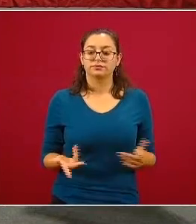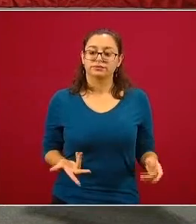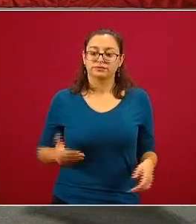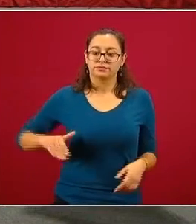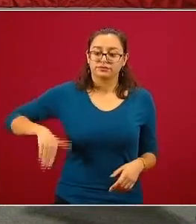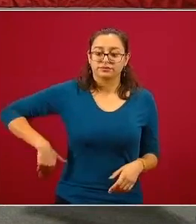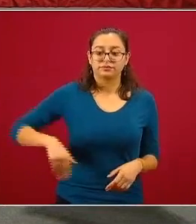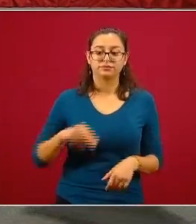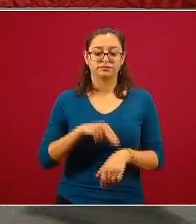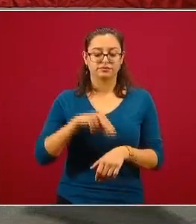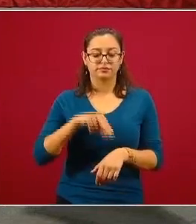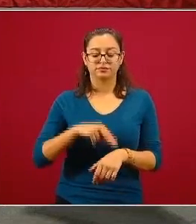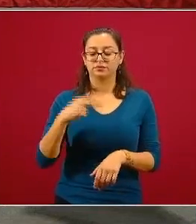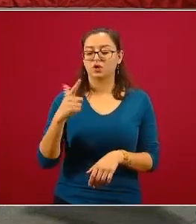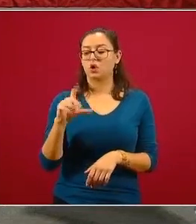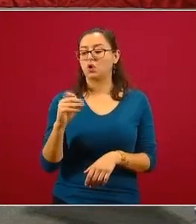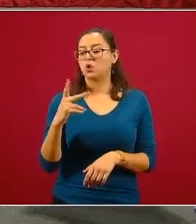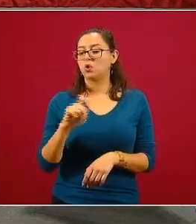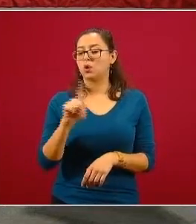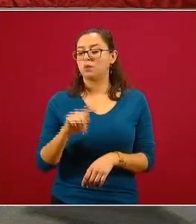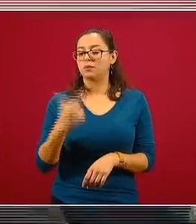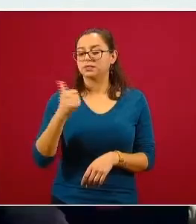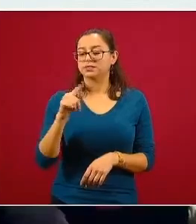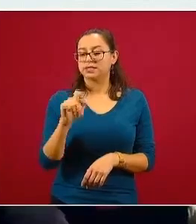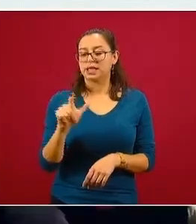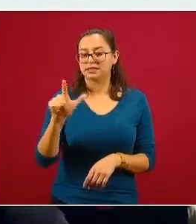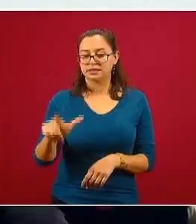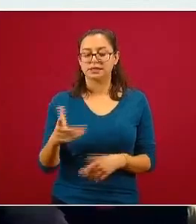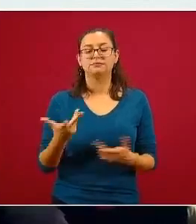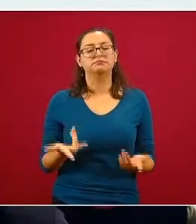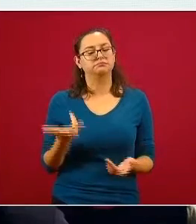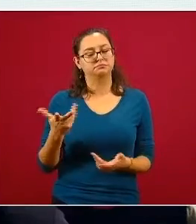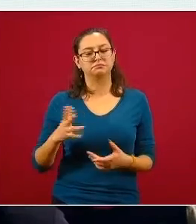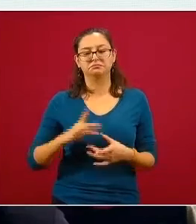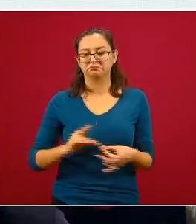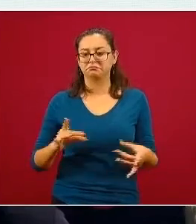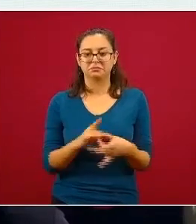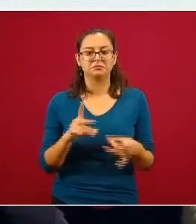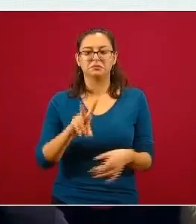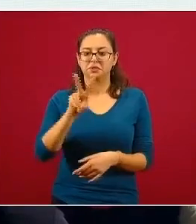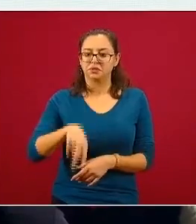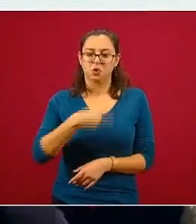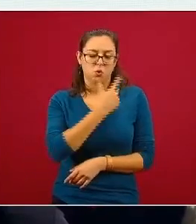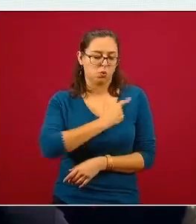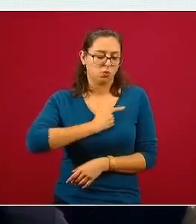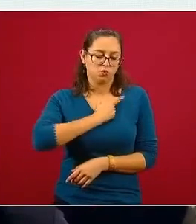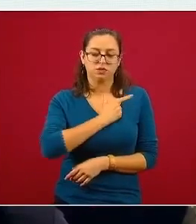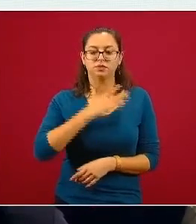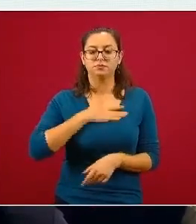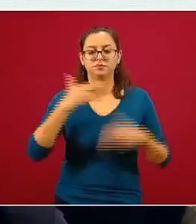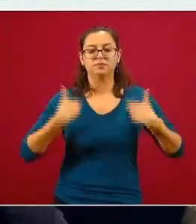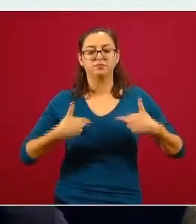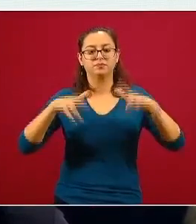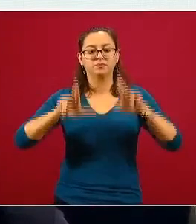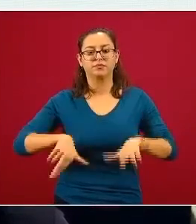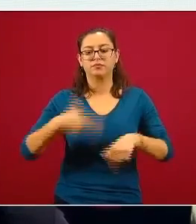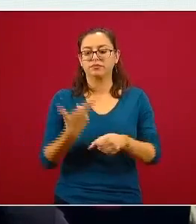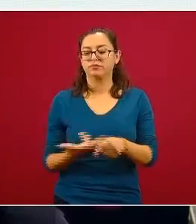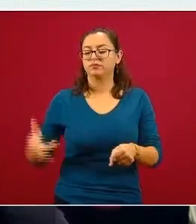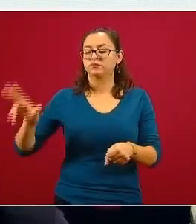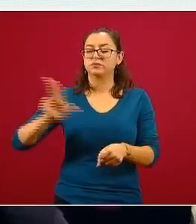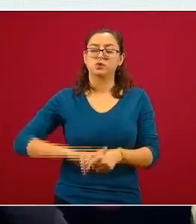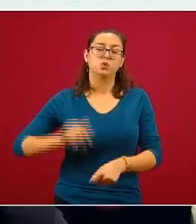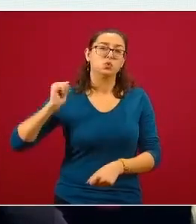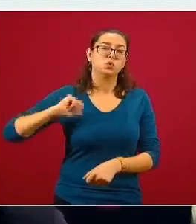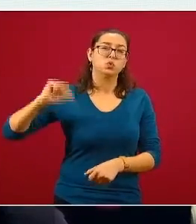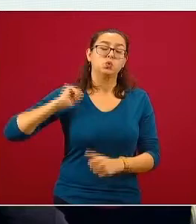López-Gatell, es un gusto para mí estar aquí con ustedes, representando al hospital más antiguo de la historia moderna de